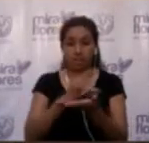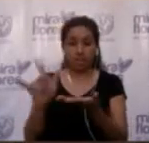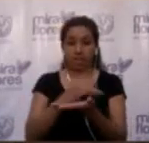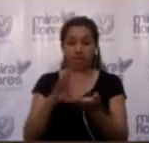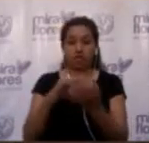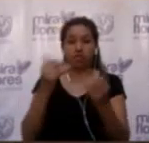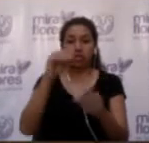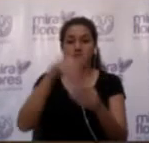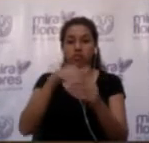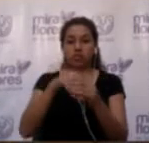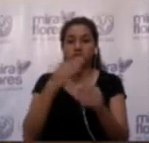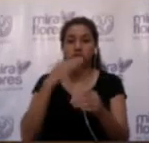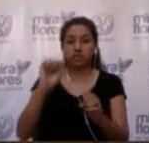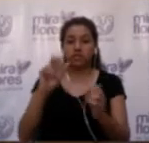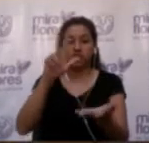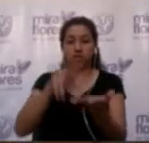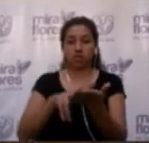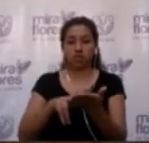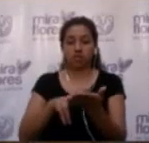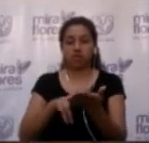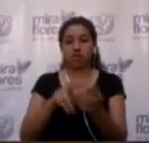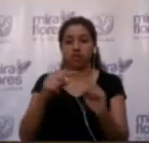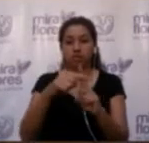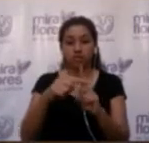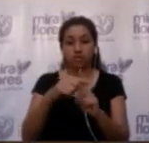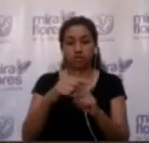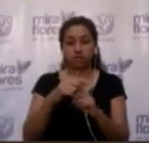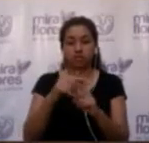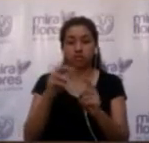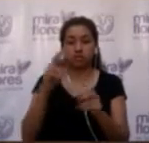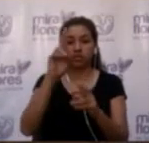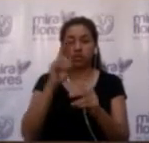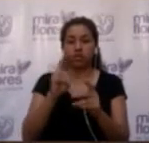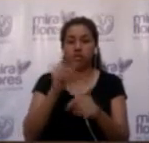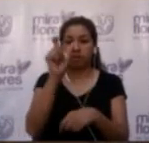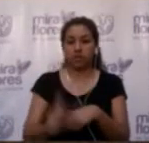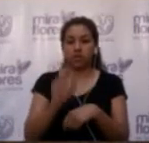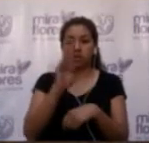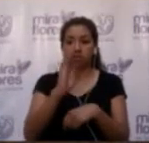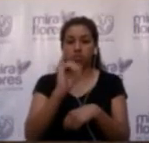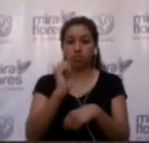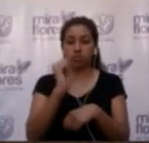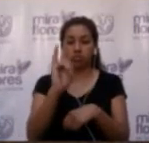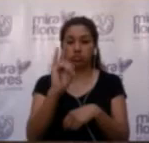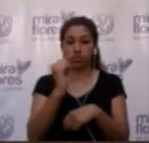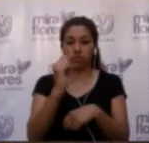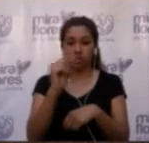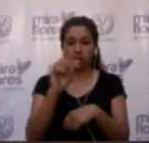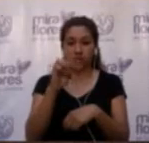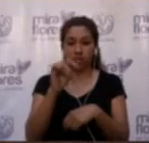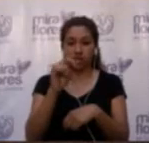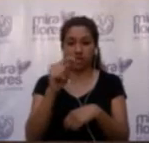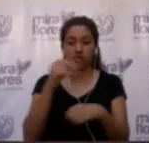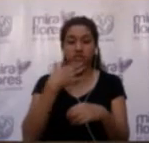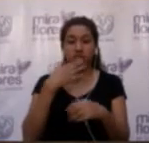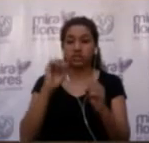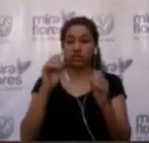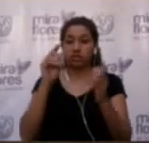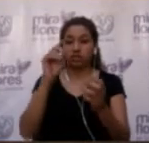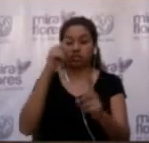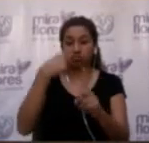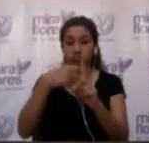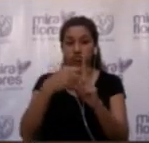votar aquella licencia solicitada por el regidor Bustamante. Aquellos miembros del Consejo que estén a favor de aprobarla, si lo han expresado en